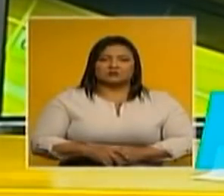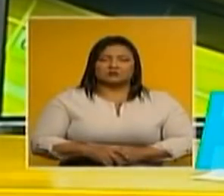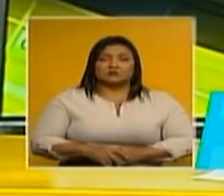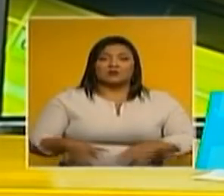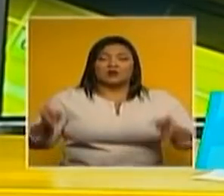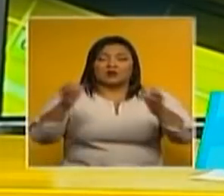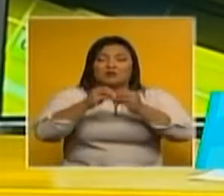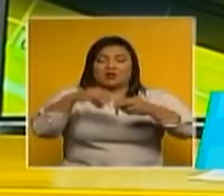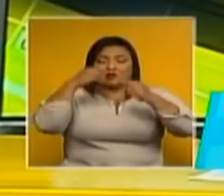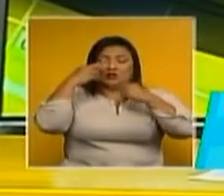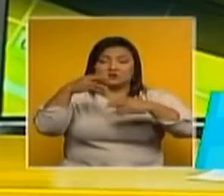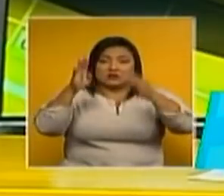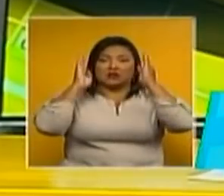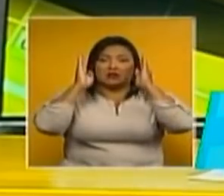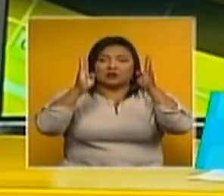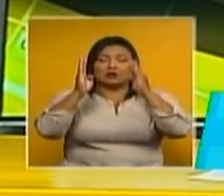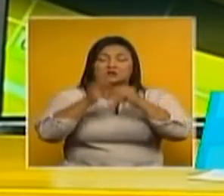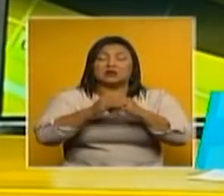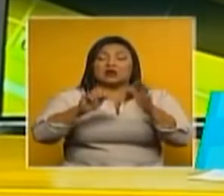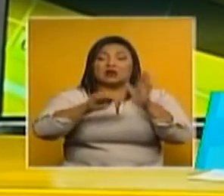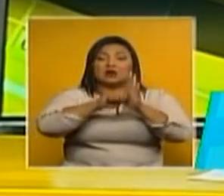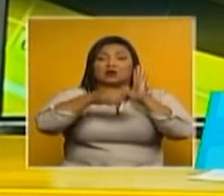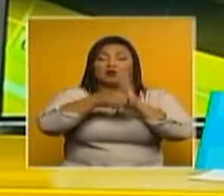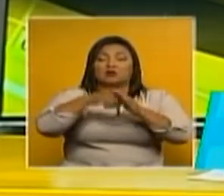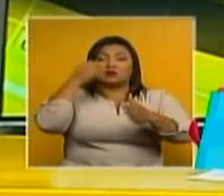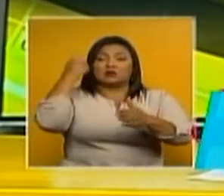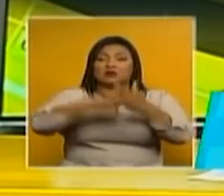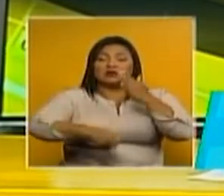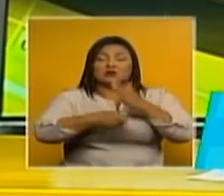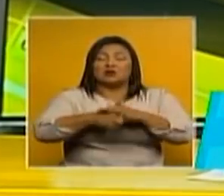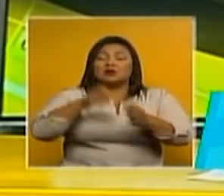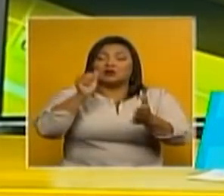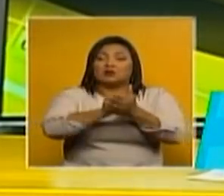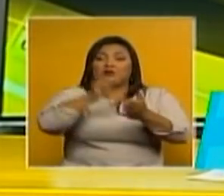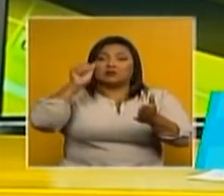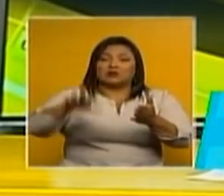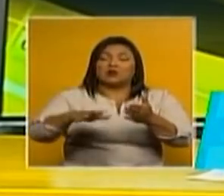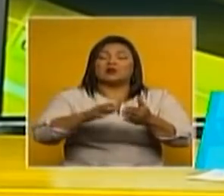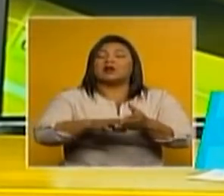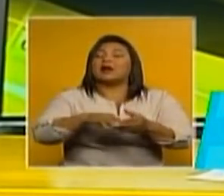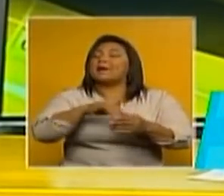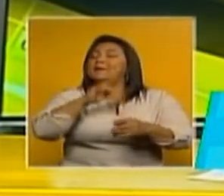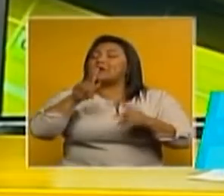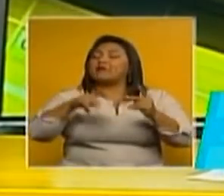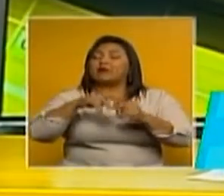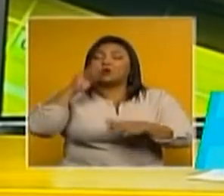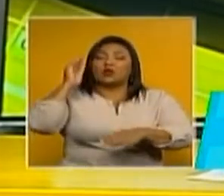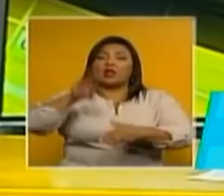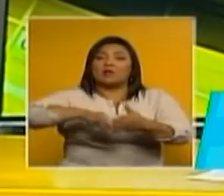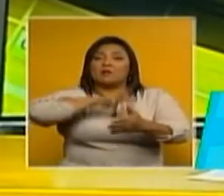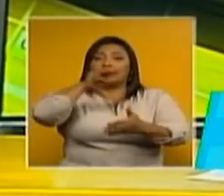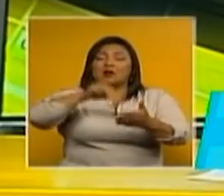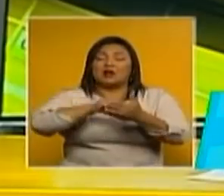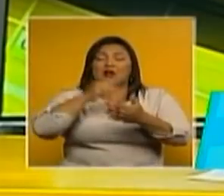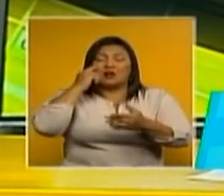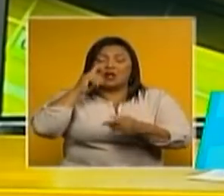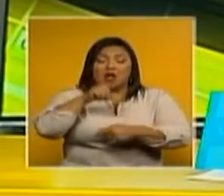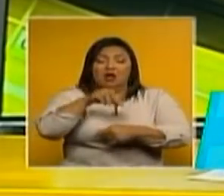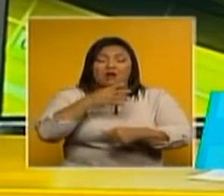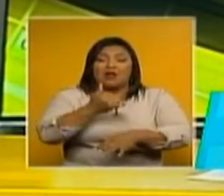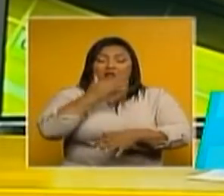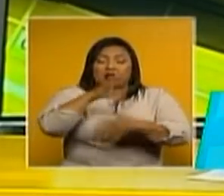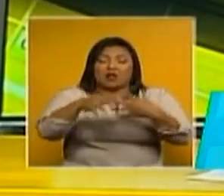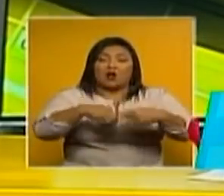Más noticias, mucha atención. La Contraloría sanciona con destitución al prefecto de Manabí, Mariano Zambrano, al detectar irregularidades en